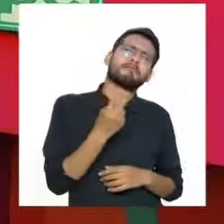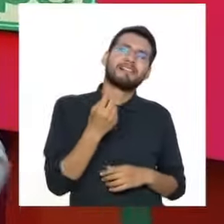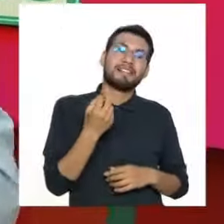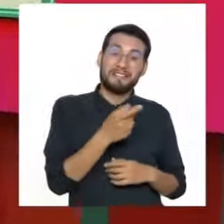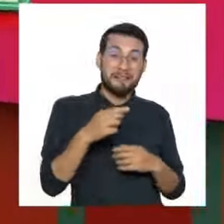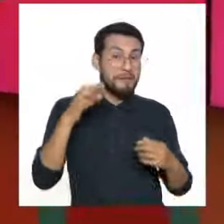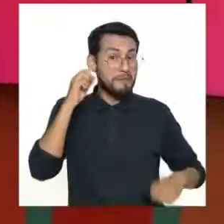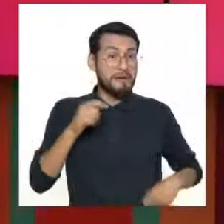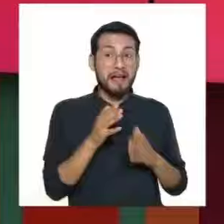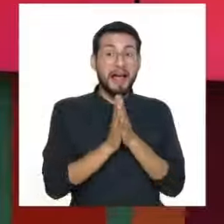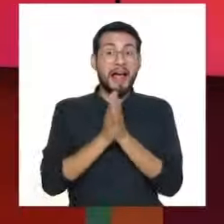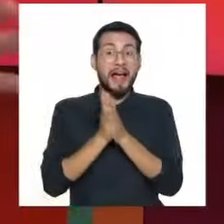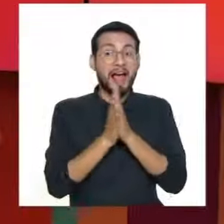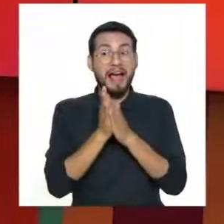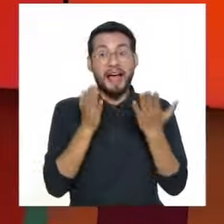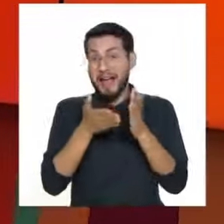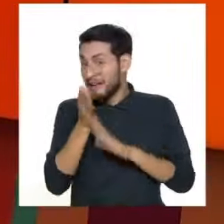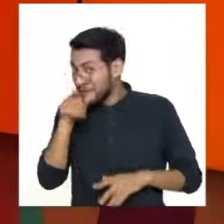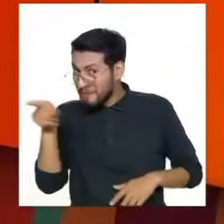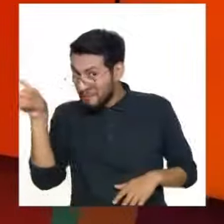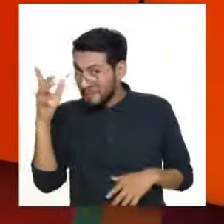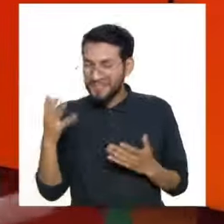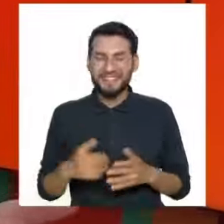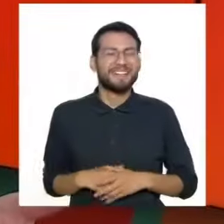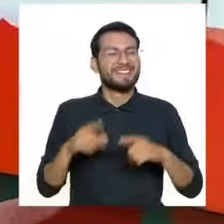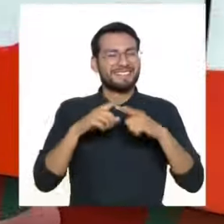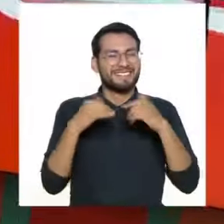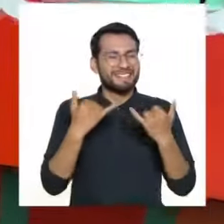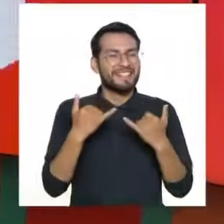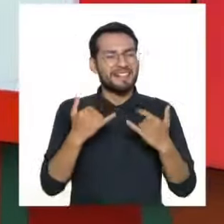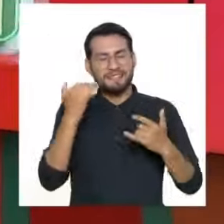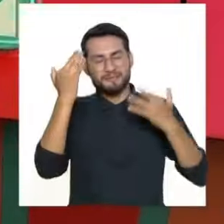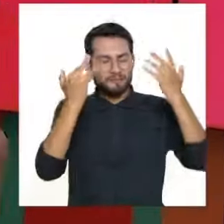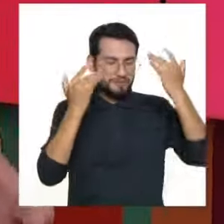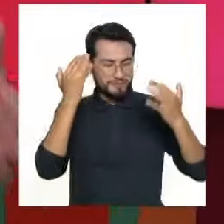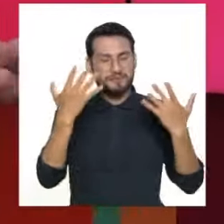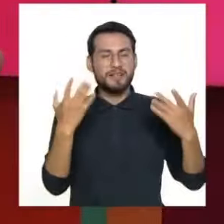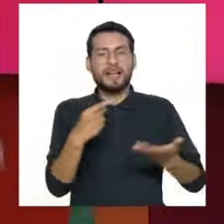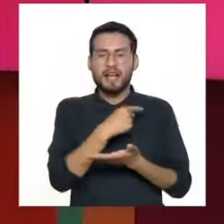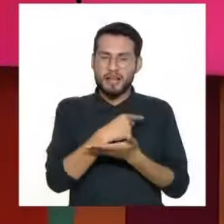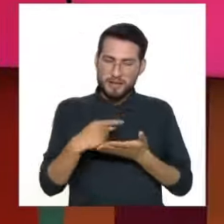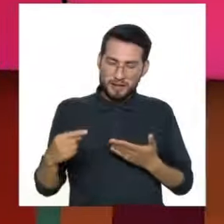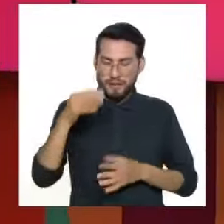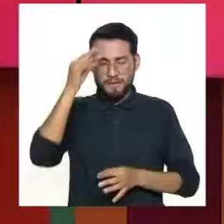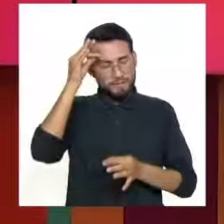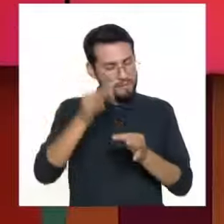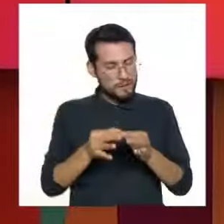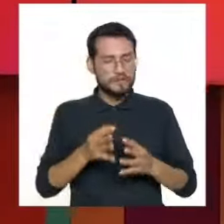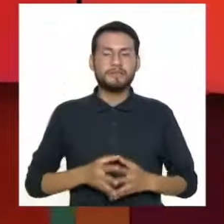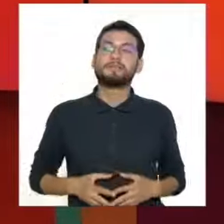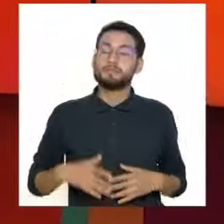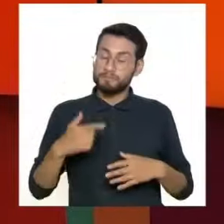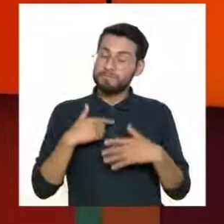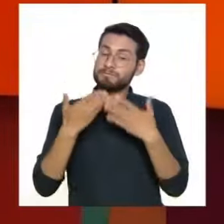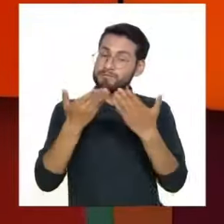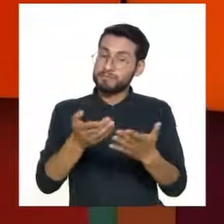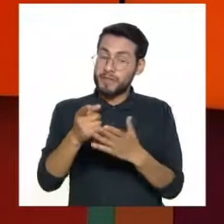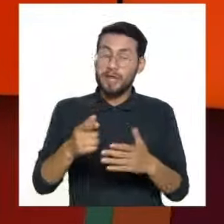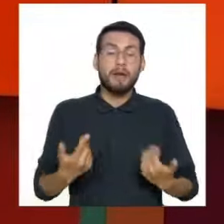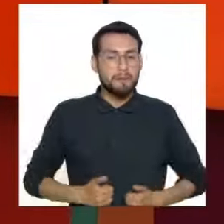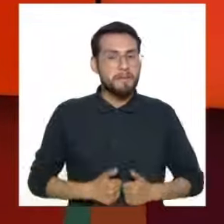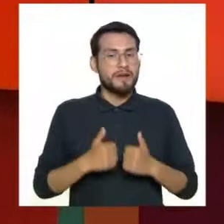ya veo que se va no sé a dónde se va pero esta es una semana de reflexión es una semana de fe Así que yo los invoco a vivir